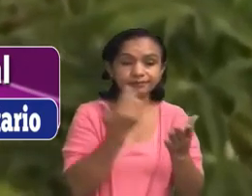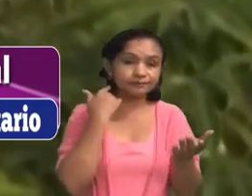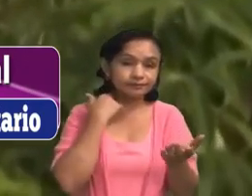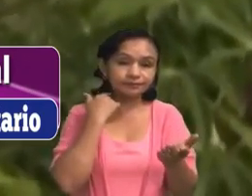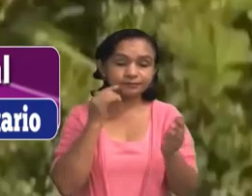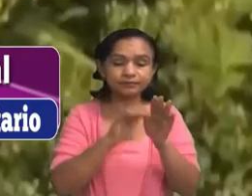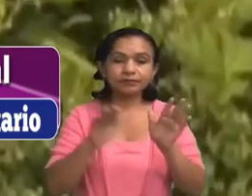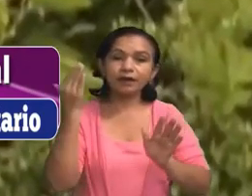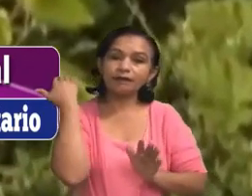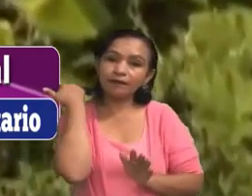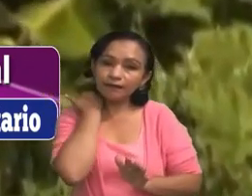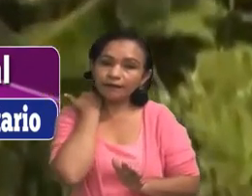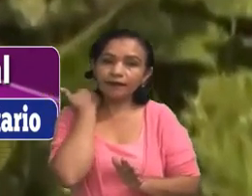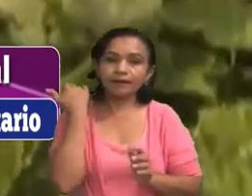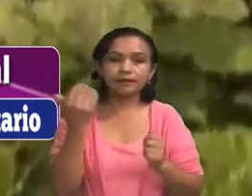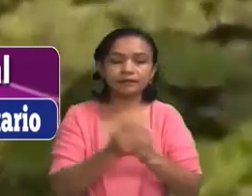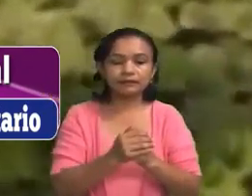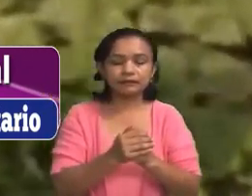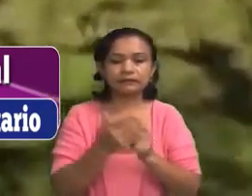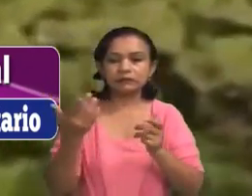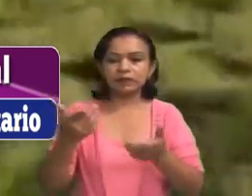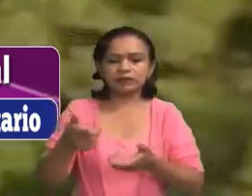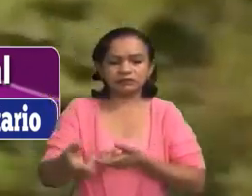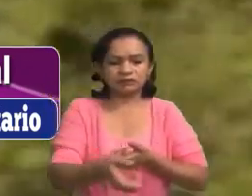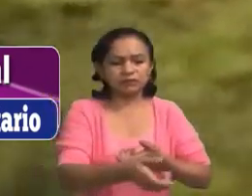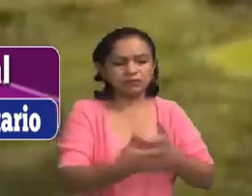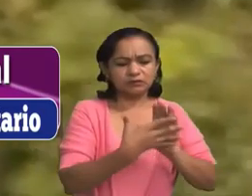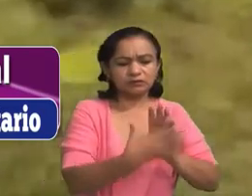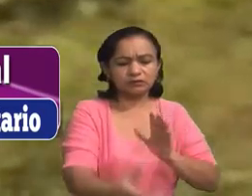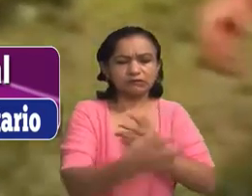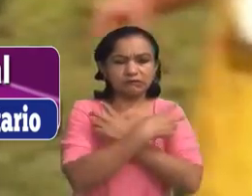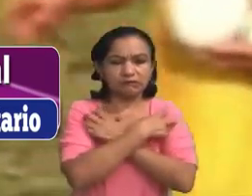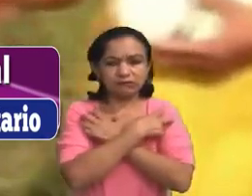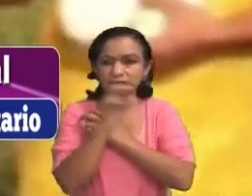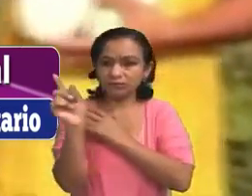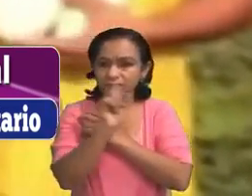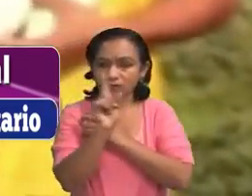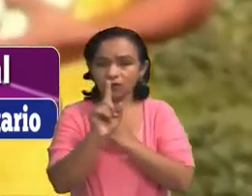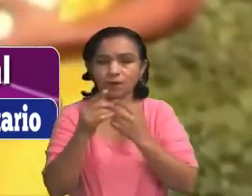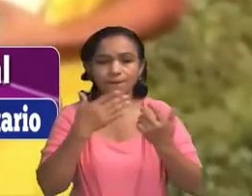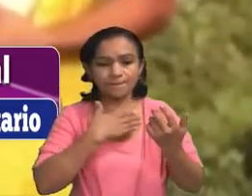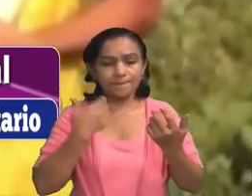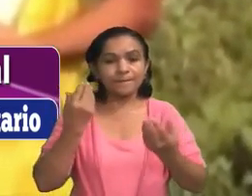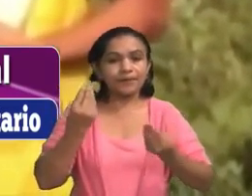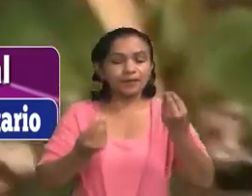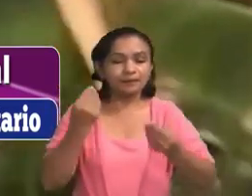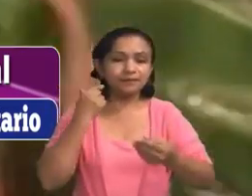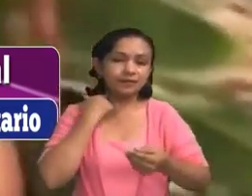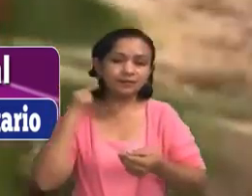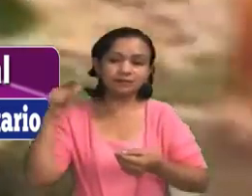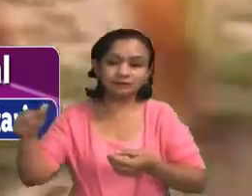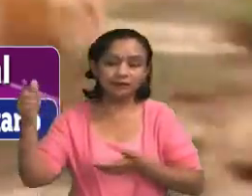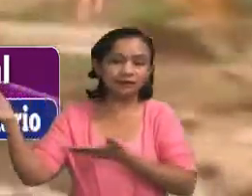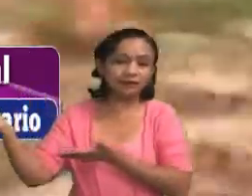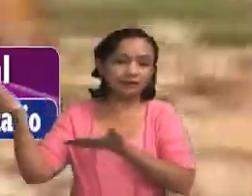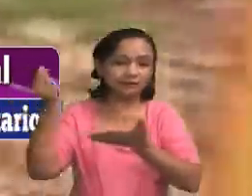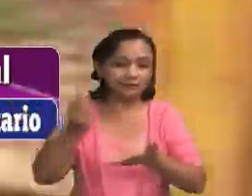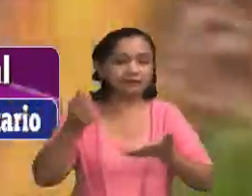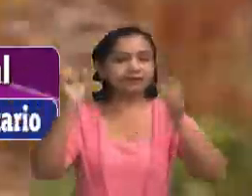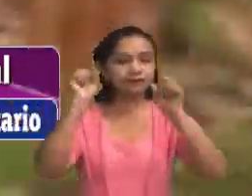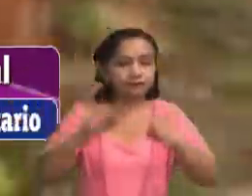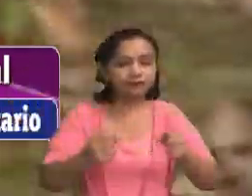más caros, que son contaminantes, ¿verdad? Y que nuestros productores dependen entonces de esos insumos para